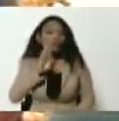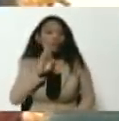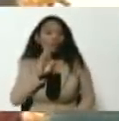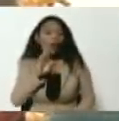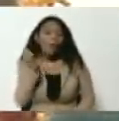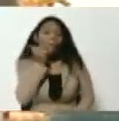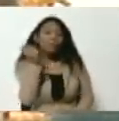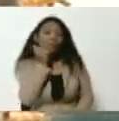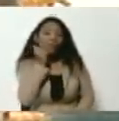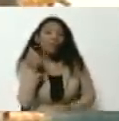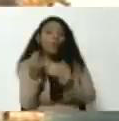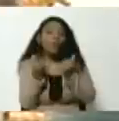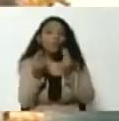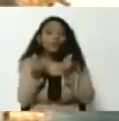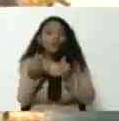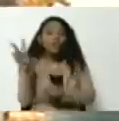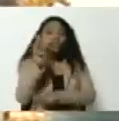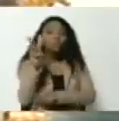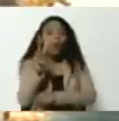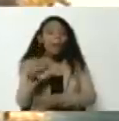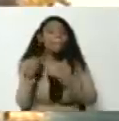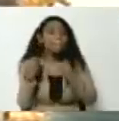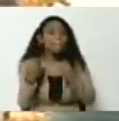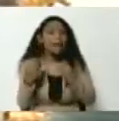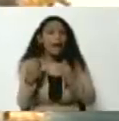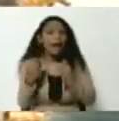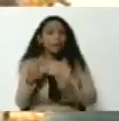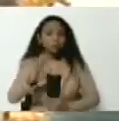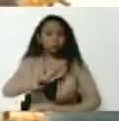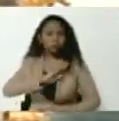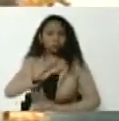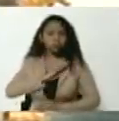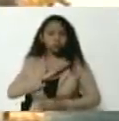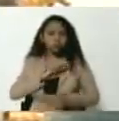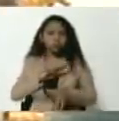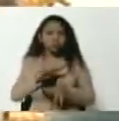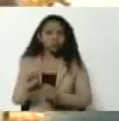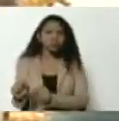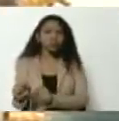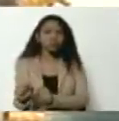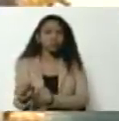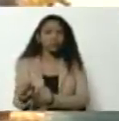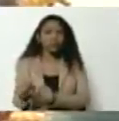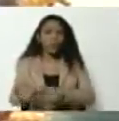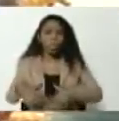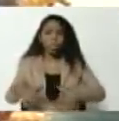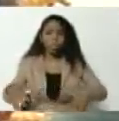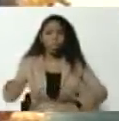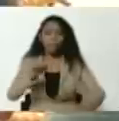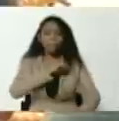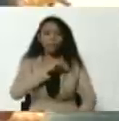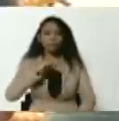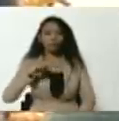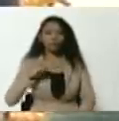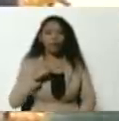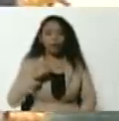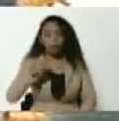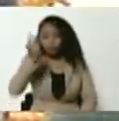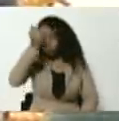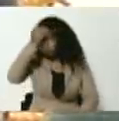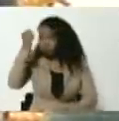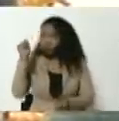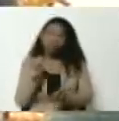recursos de Venezuela para hacérselos de unas riquezas personales